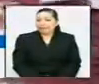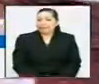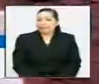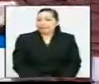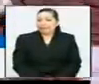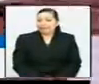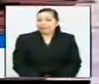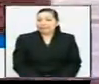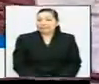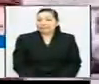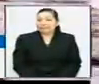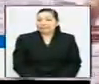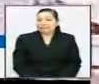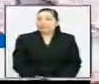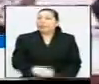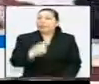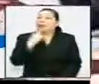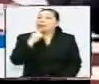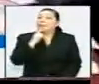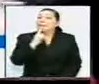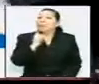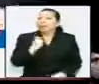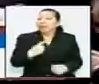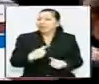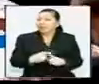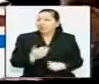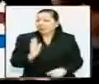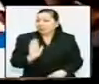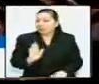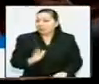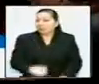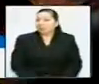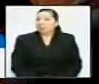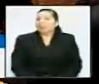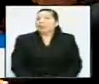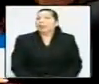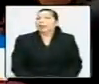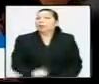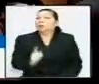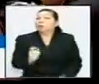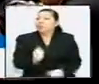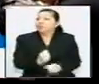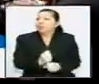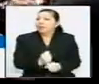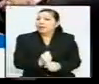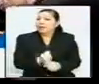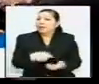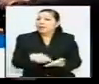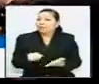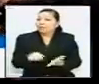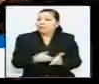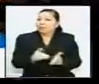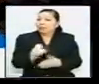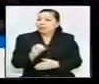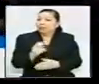Sí, gracias, presidente. Preguntarle al excontralor que en su gestión él sacó una directiva